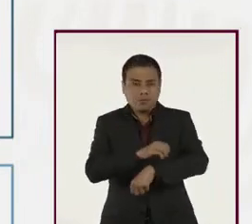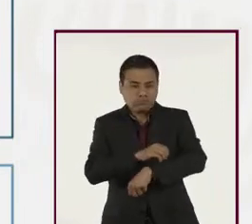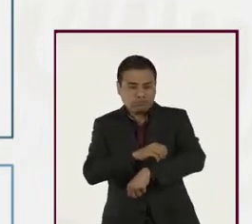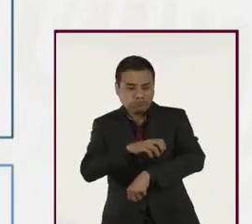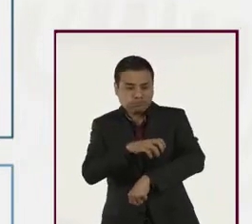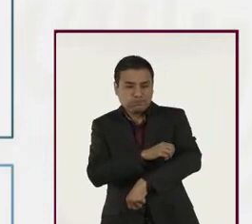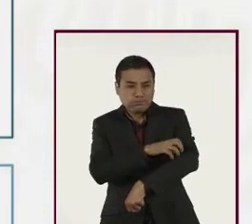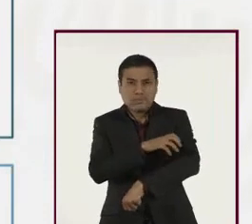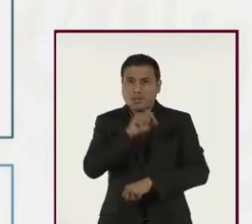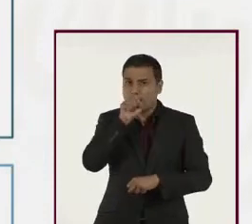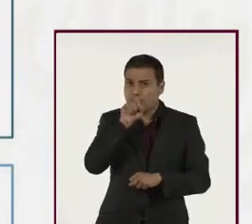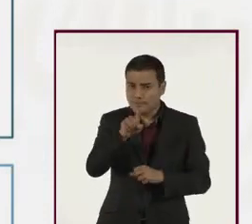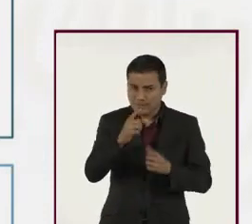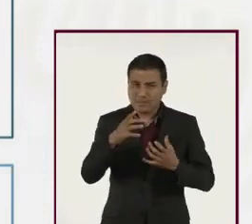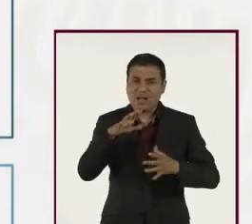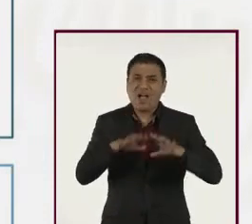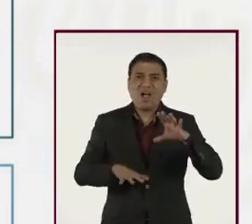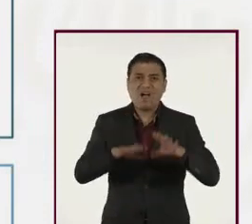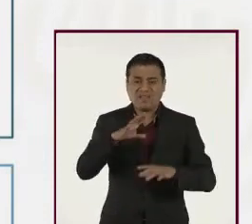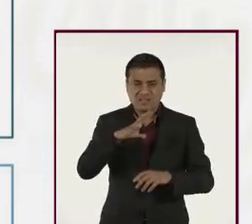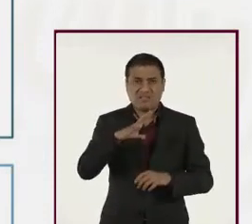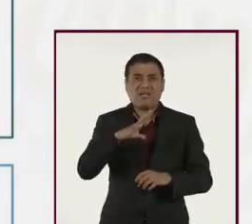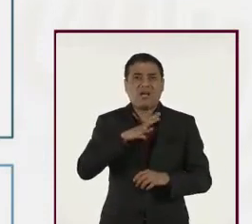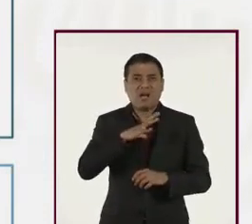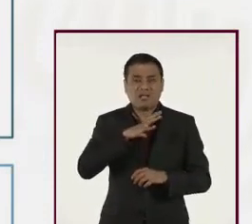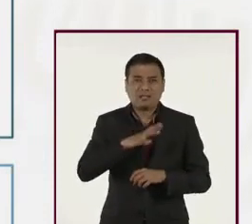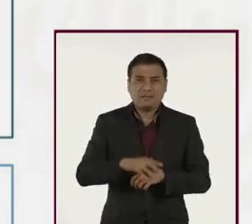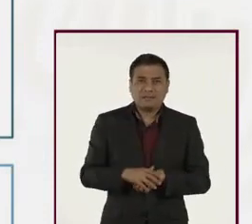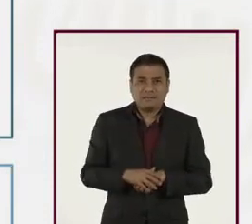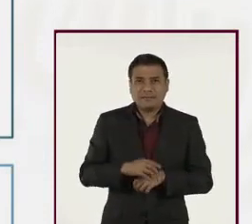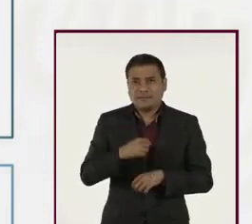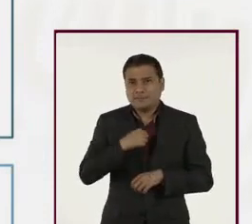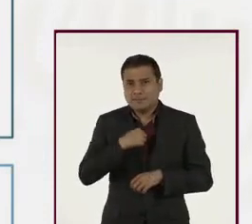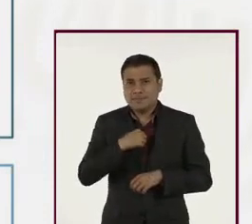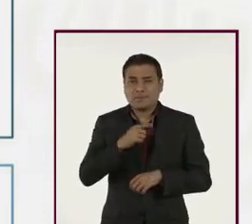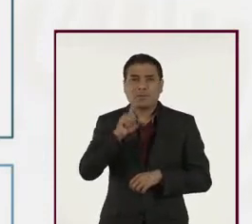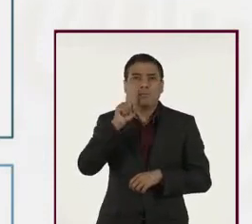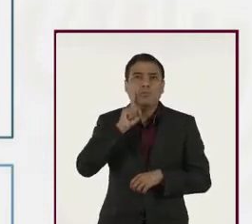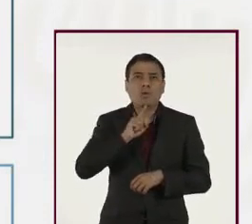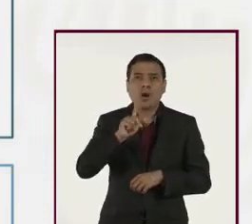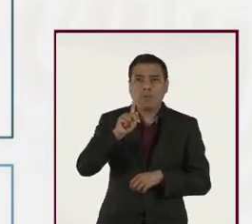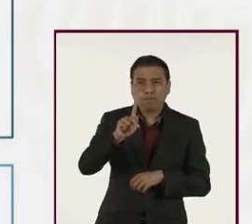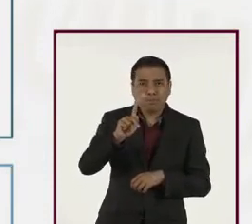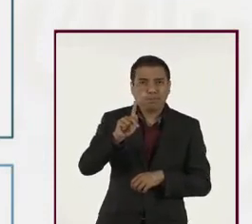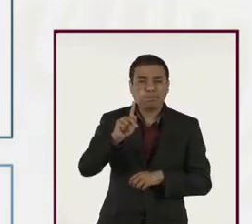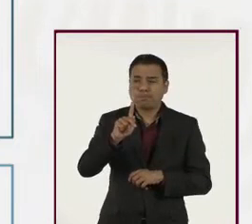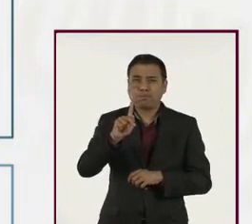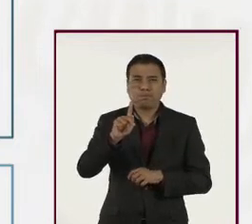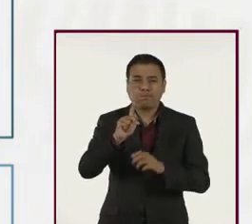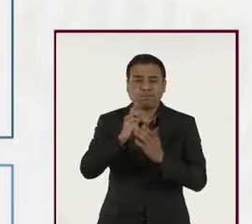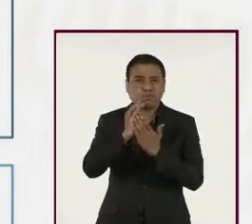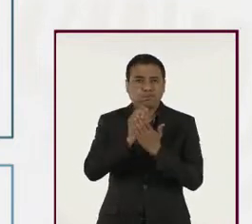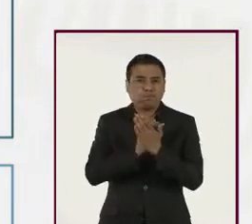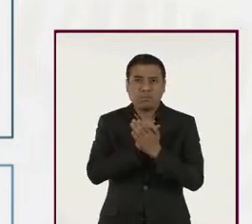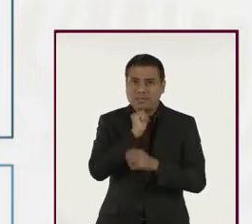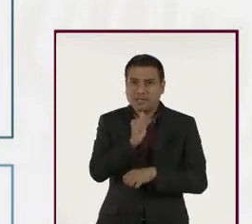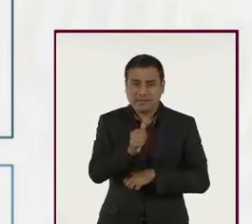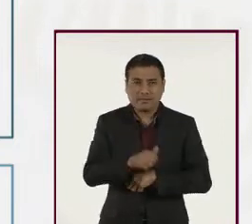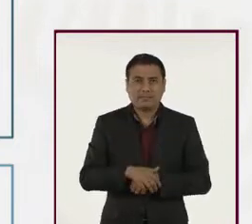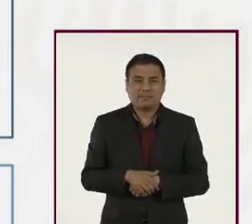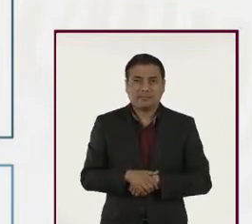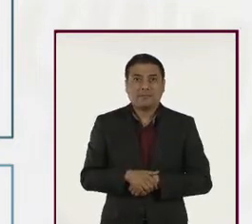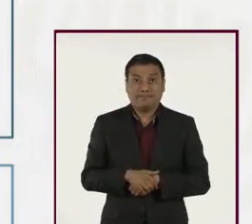presentar en casos severos ya la inhibición o la pérdida del periodo menstrual. ¿Y qué podemos identificar también en esas